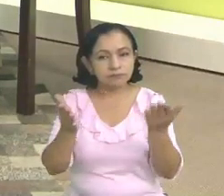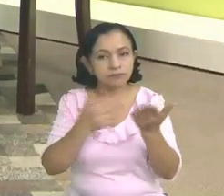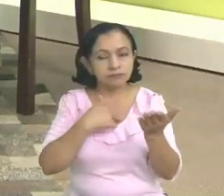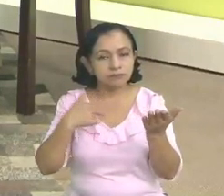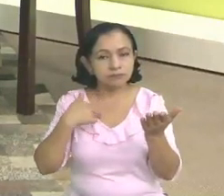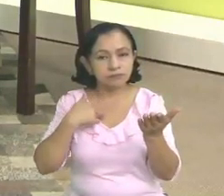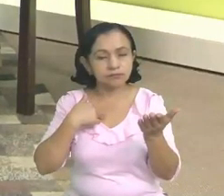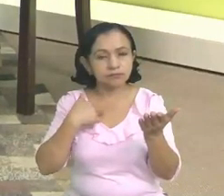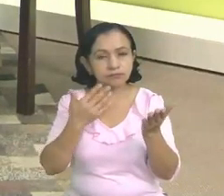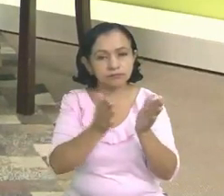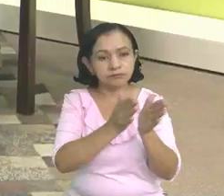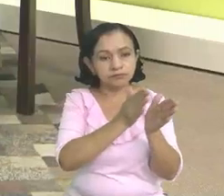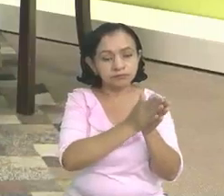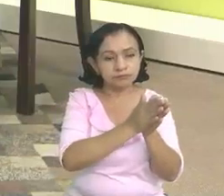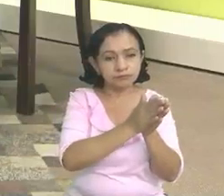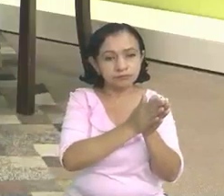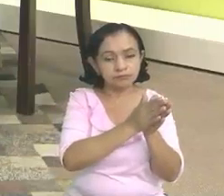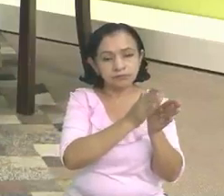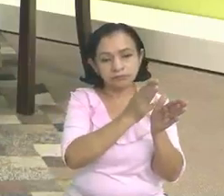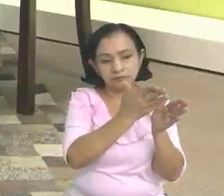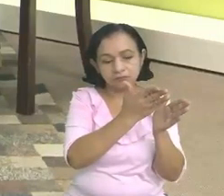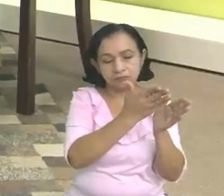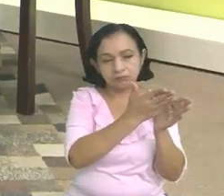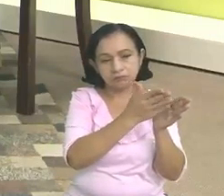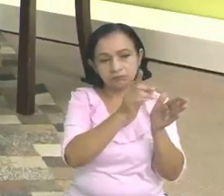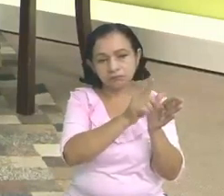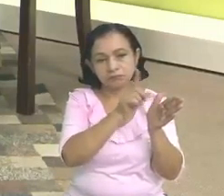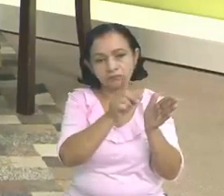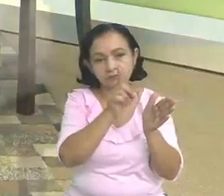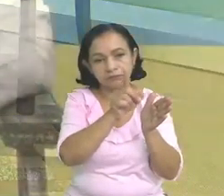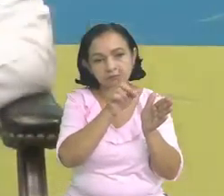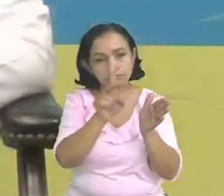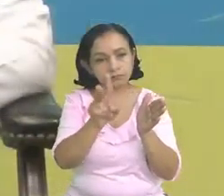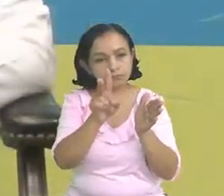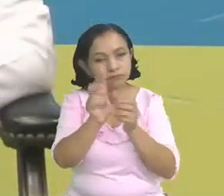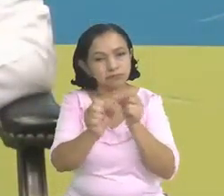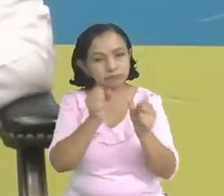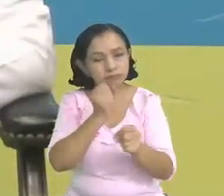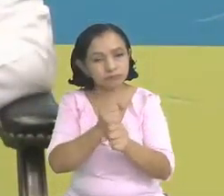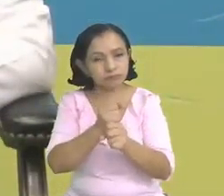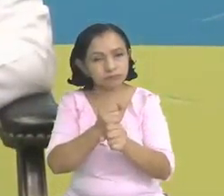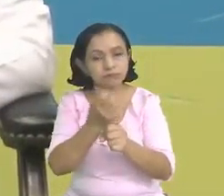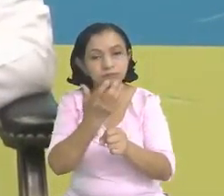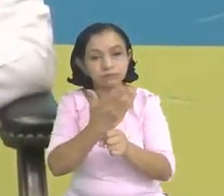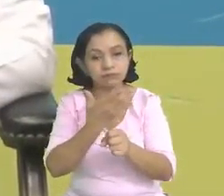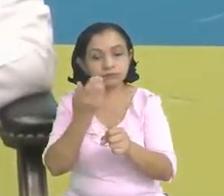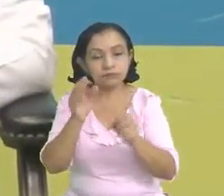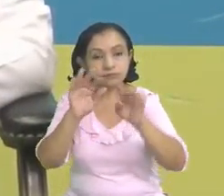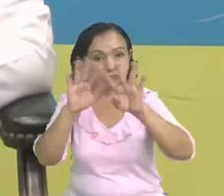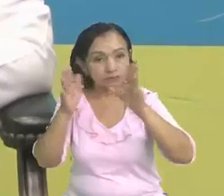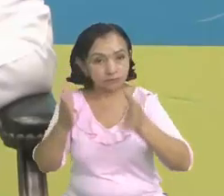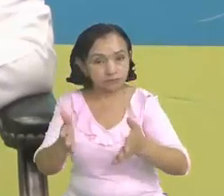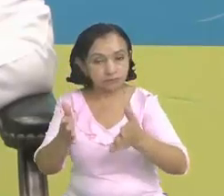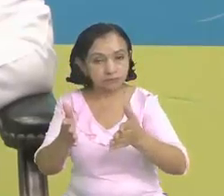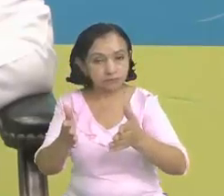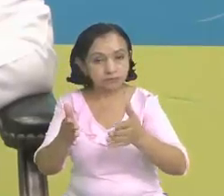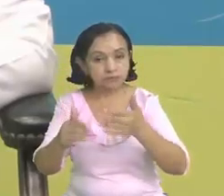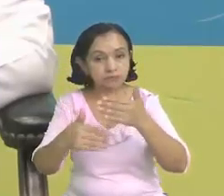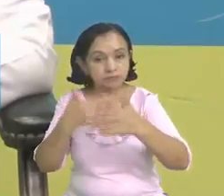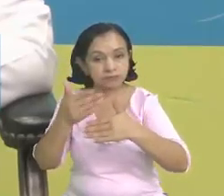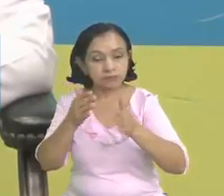la prepúber. Estamos hablando de 9, 11, 12 años. Normalmente es más temprano en las mujeres que en los niños. Y se